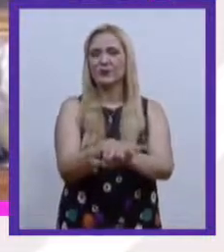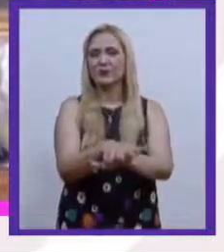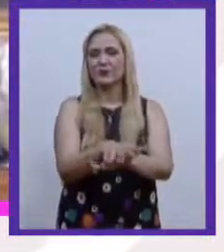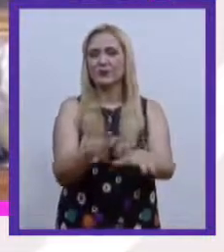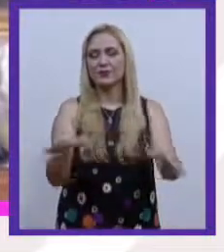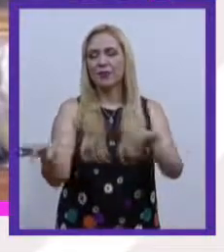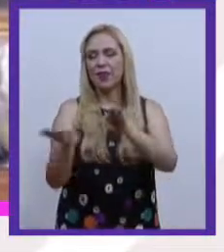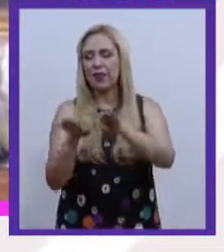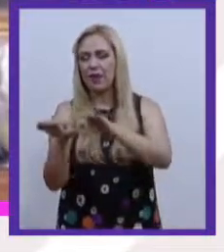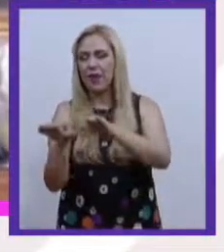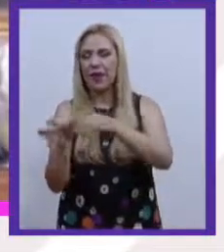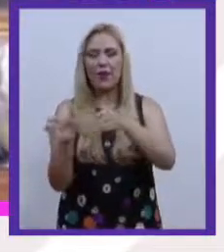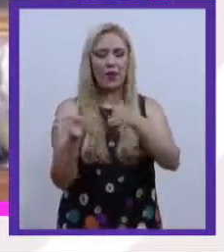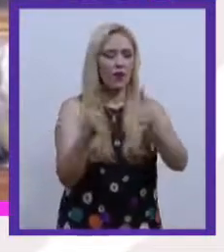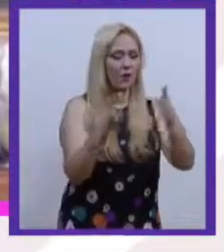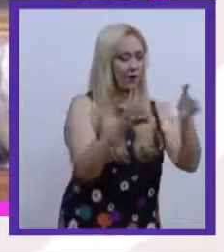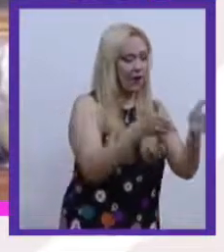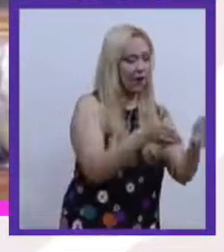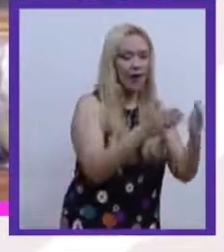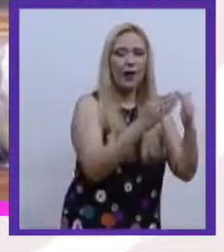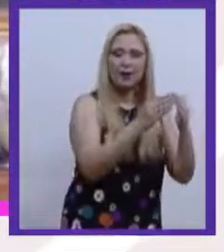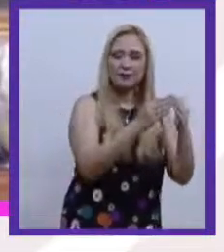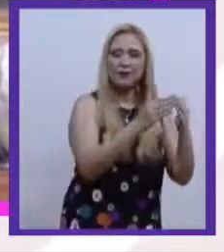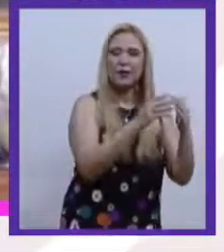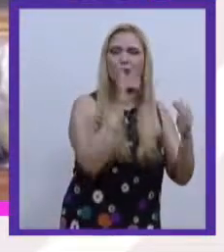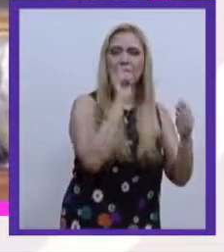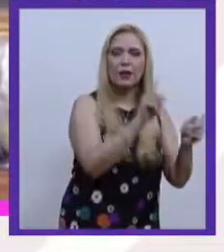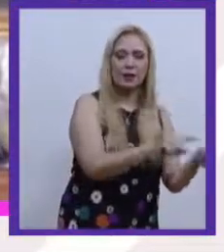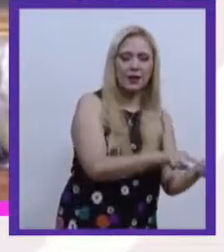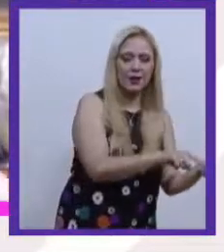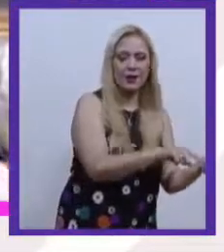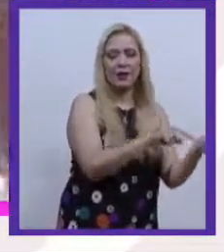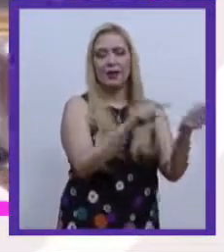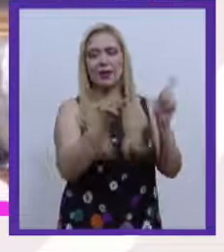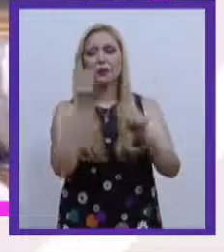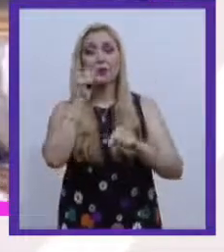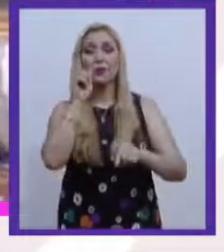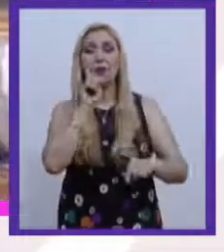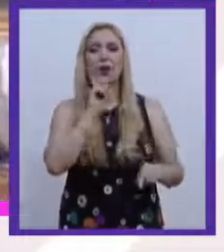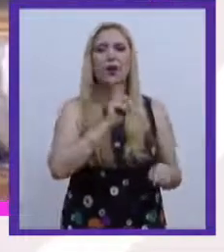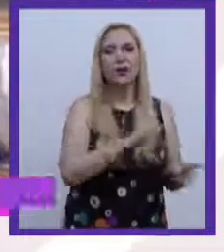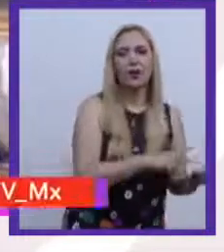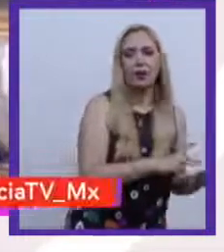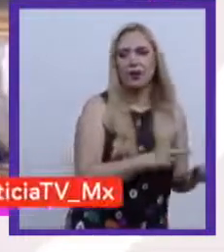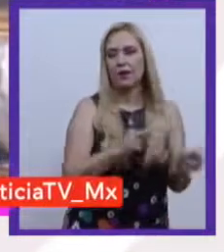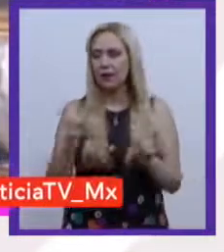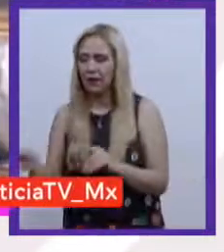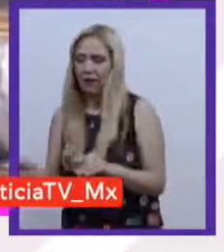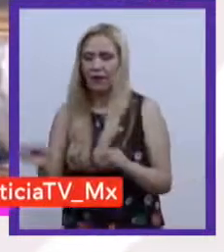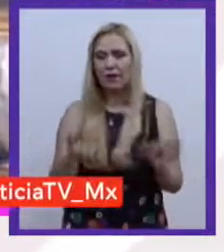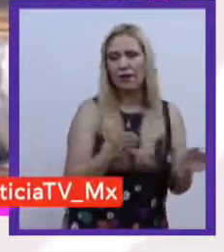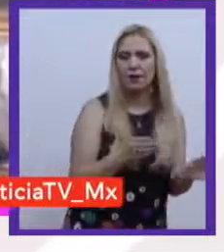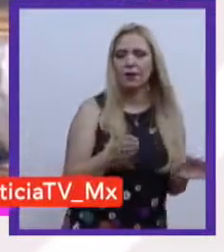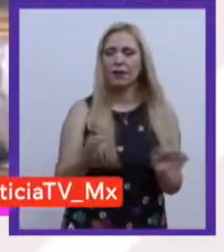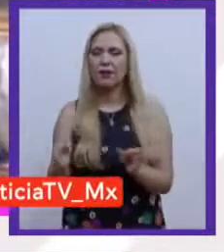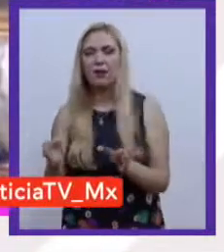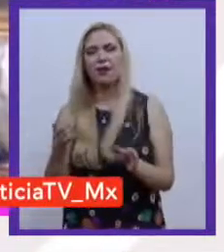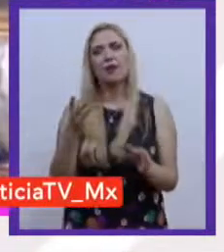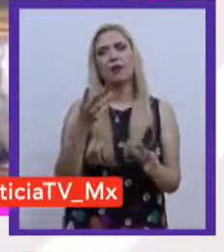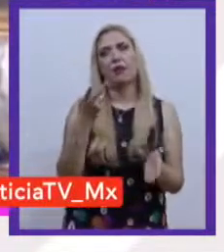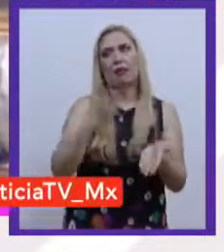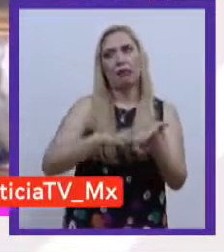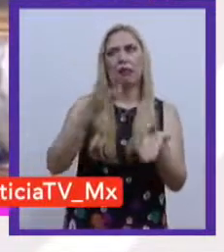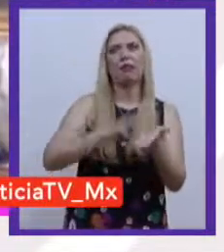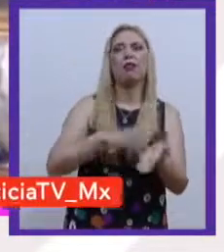se pase a lo privado, porque las mujeres estamos con los dos pies, pero pues en la doble, en la triple jornada. Estamos